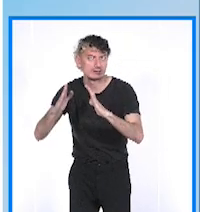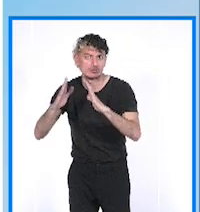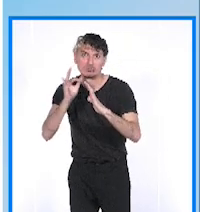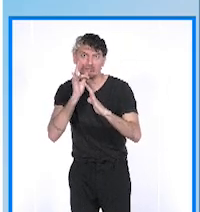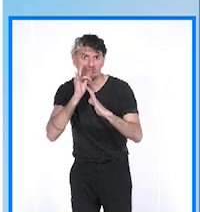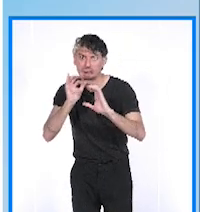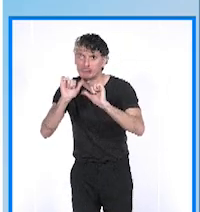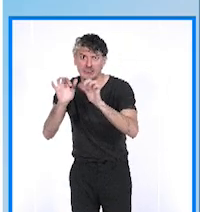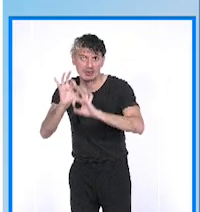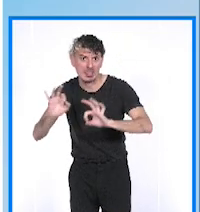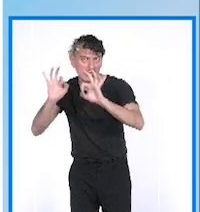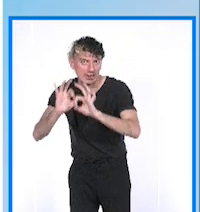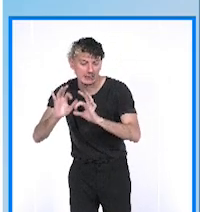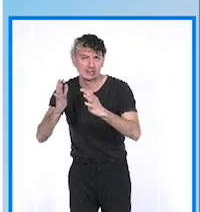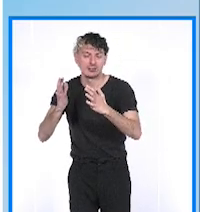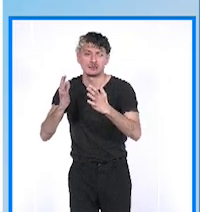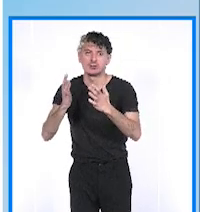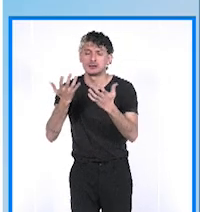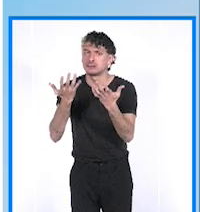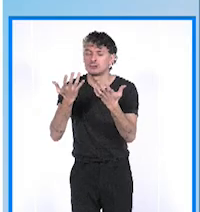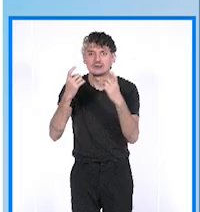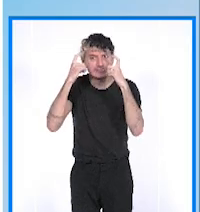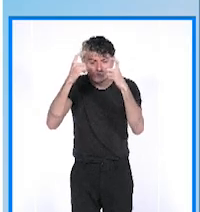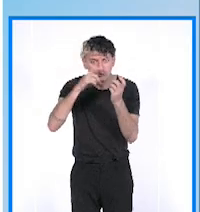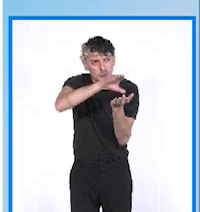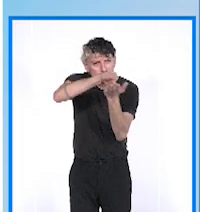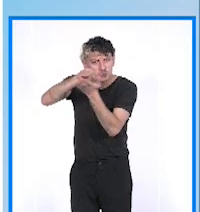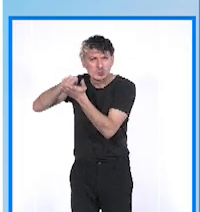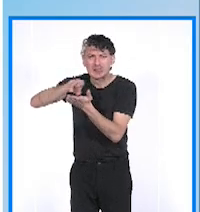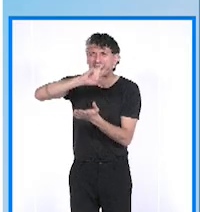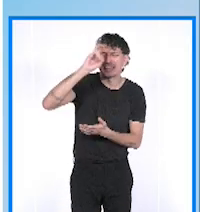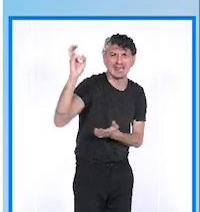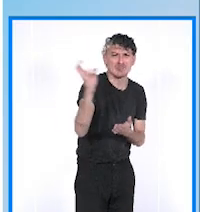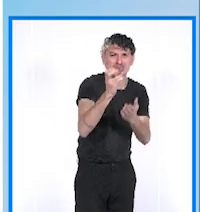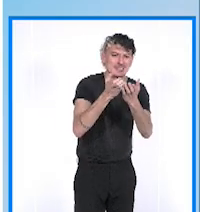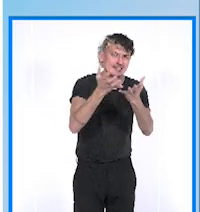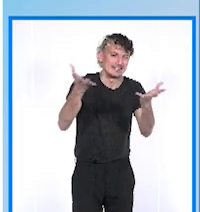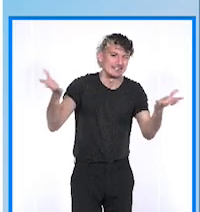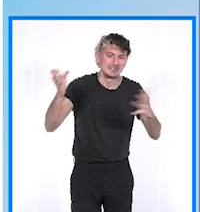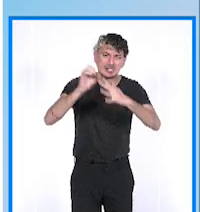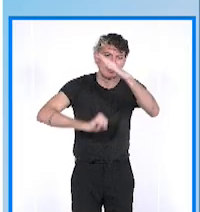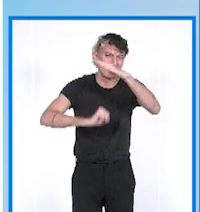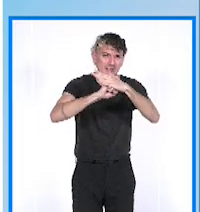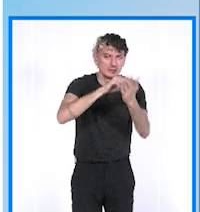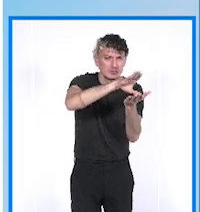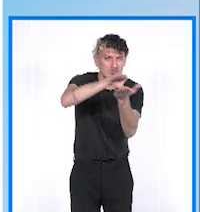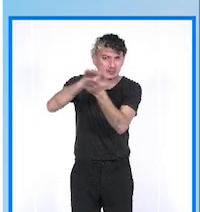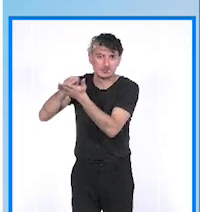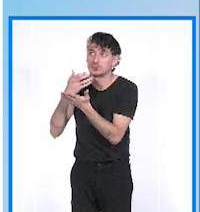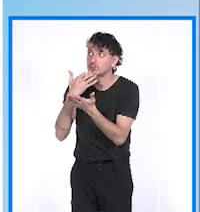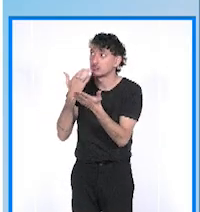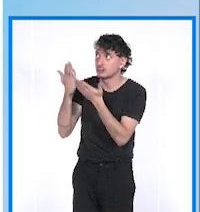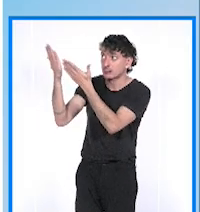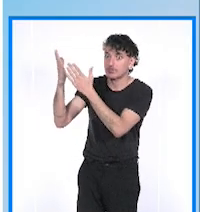las eh Bueno pues eh la mayor diversidad posible y ahí eh escogimos los territorios que que que podéis ver en el